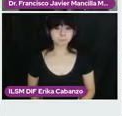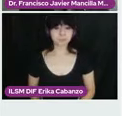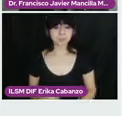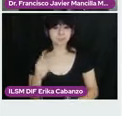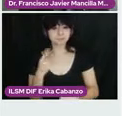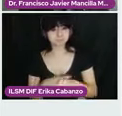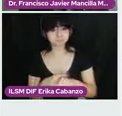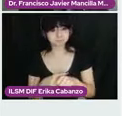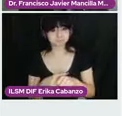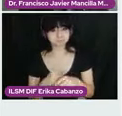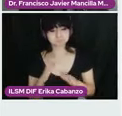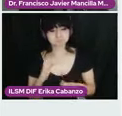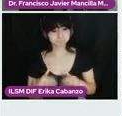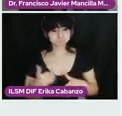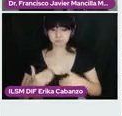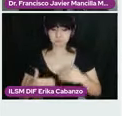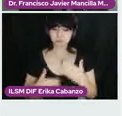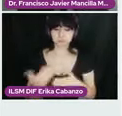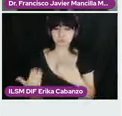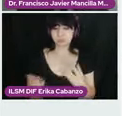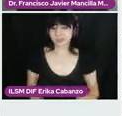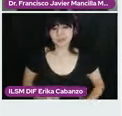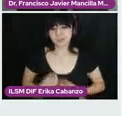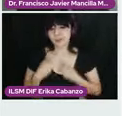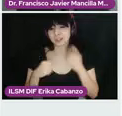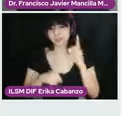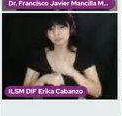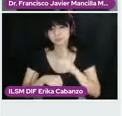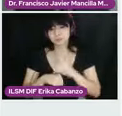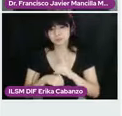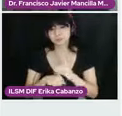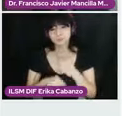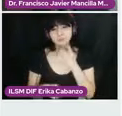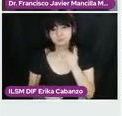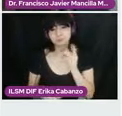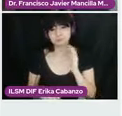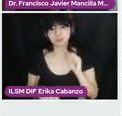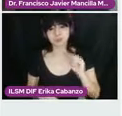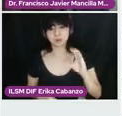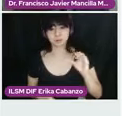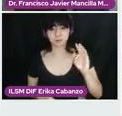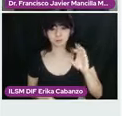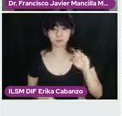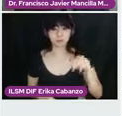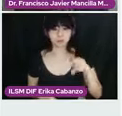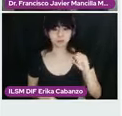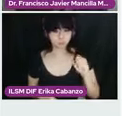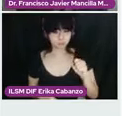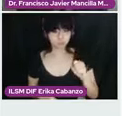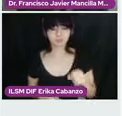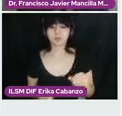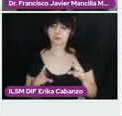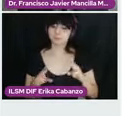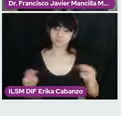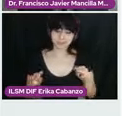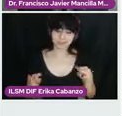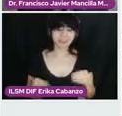en el andar de la vida nos han referido acúfenos musicales, ¿no? Nos dicen como si tuvieran una banda